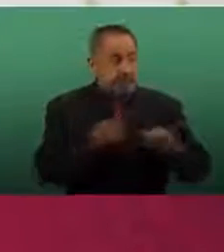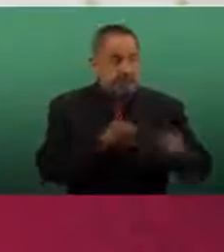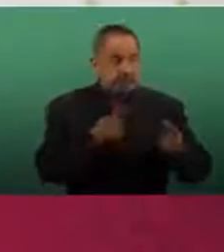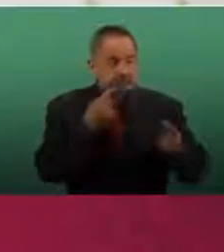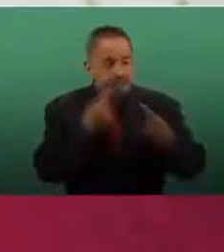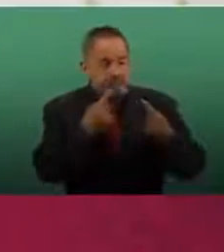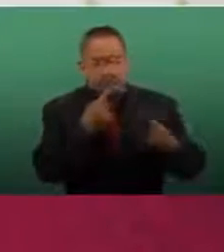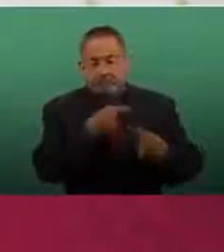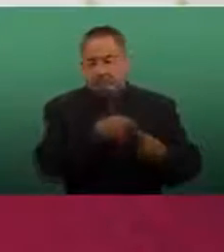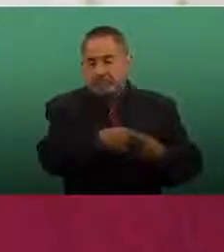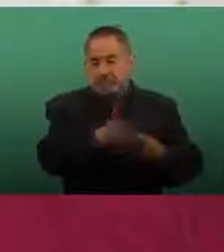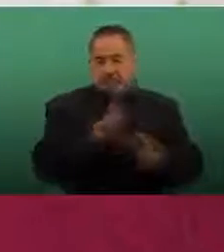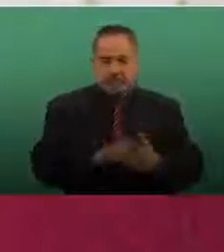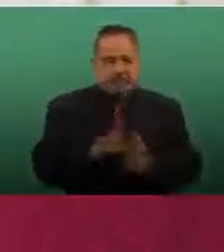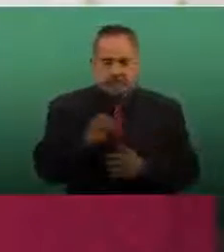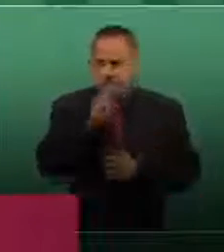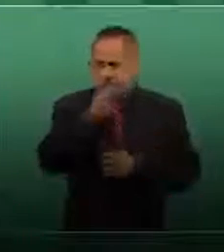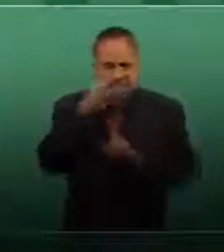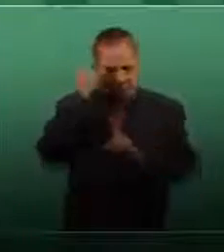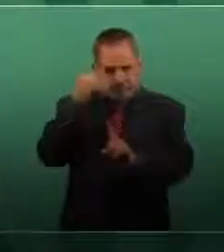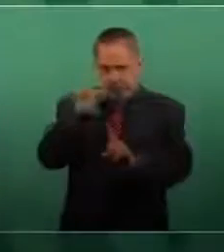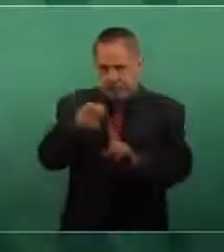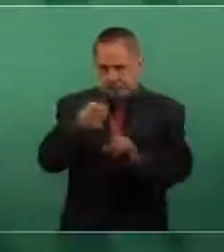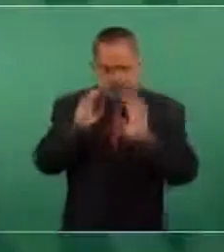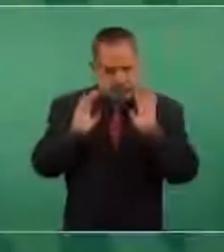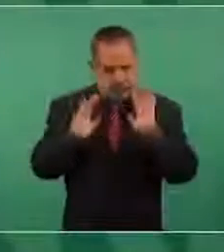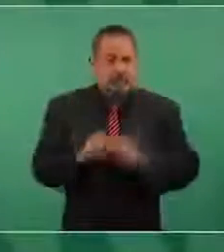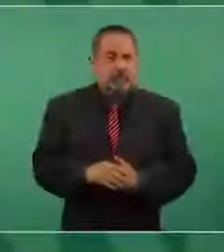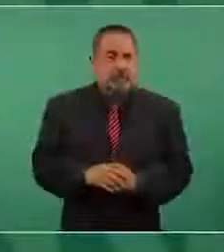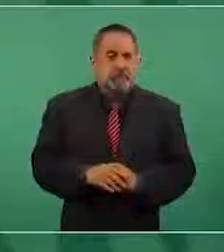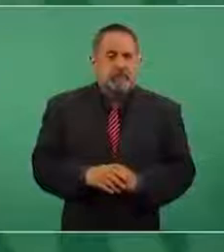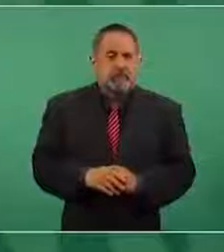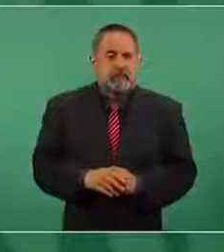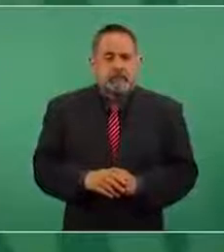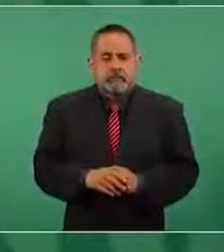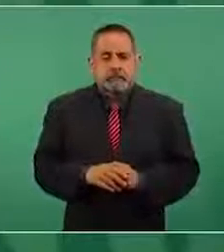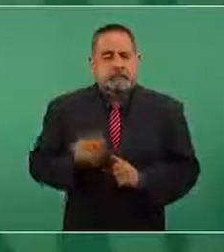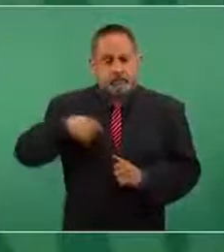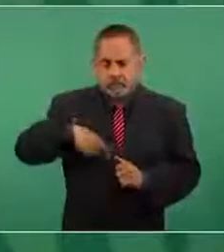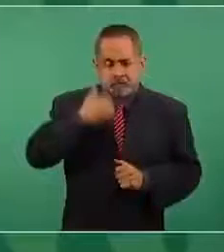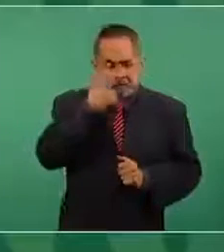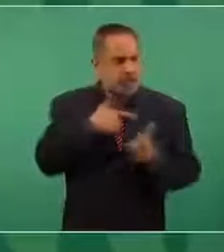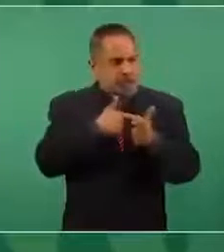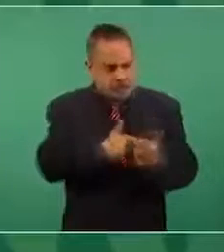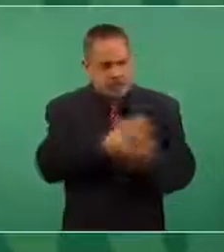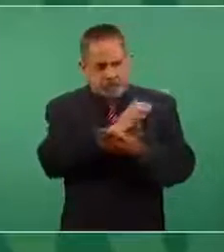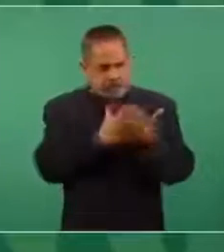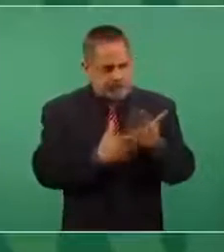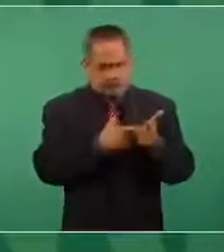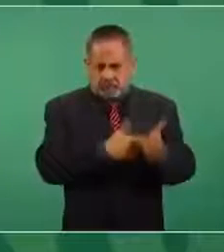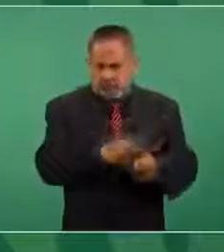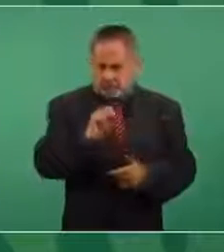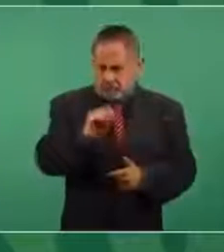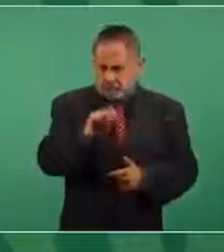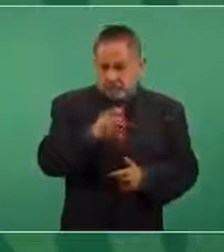en esta lógica de que queremos seguir